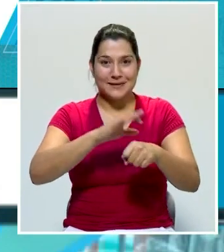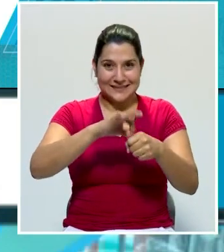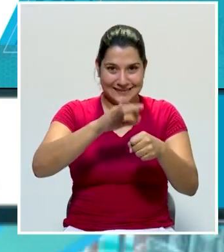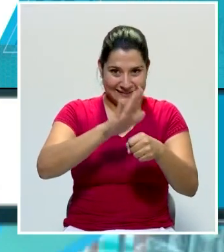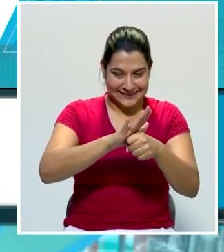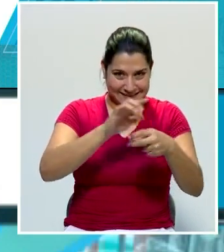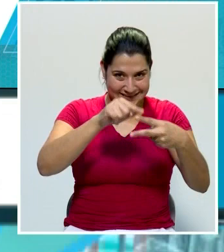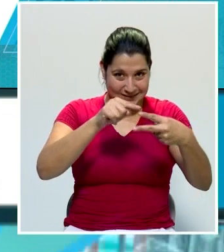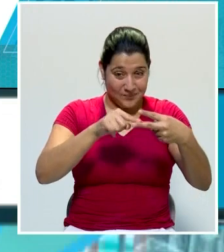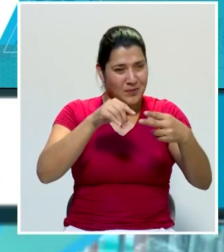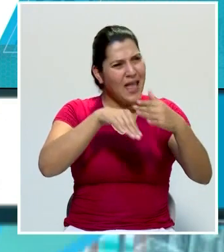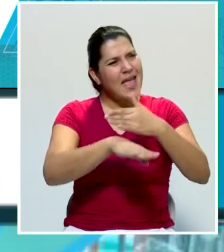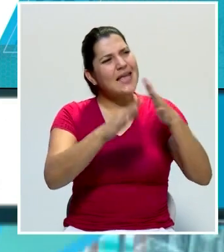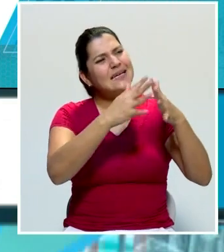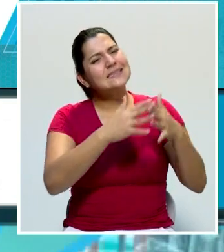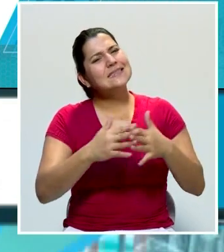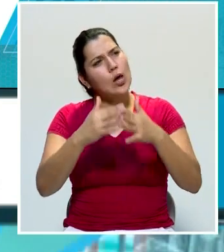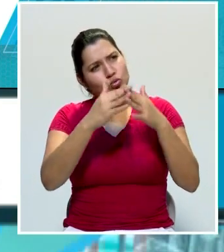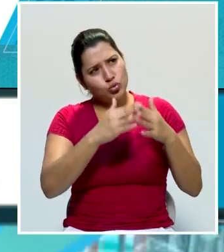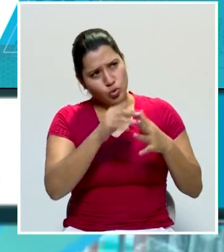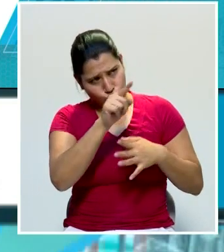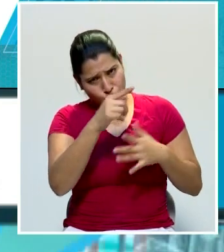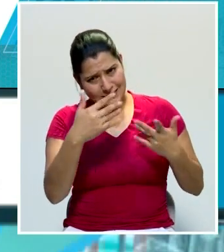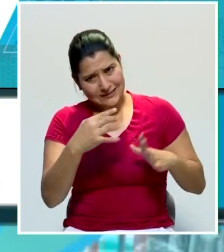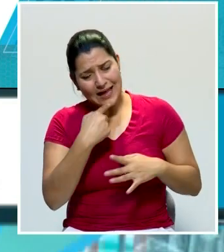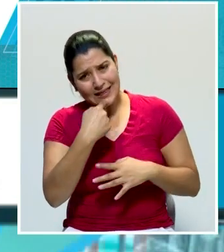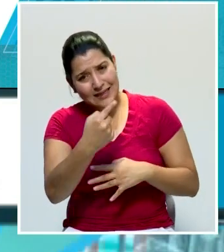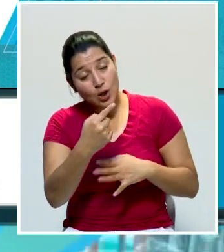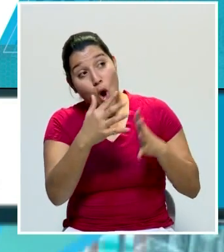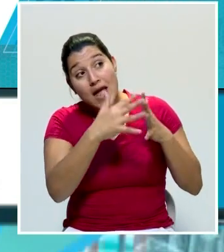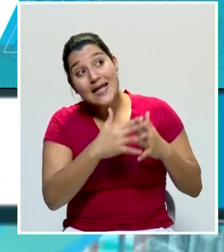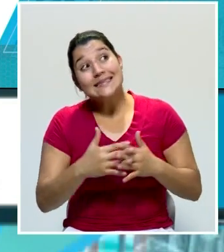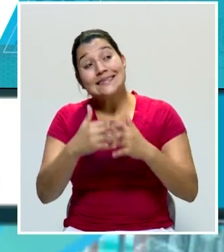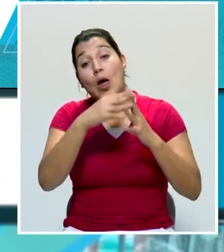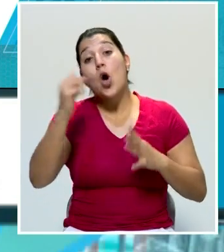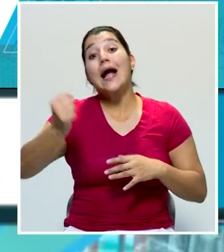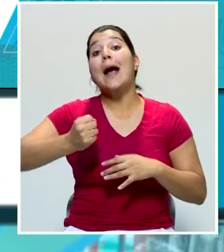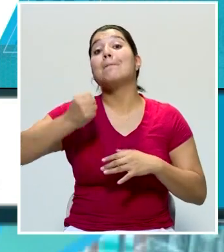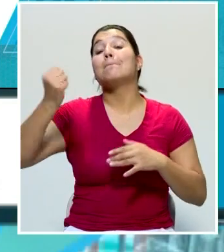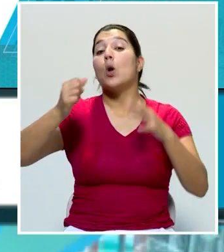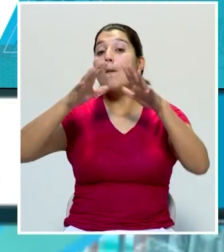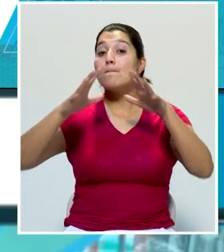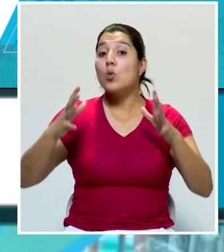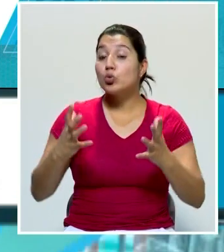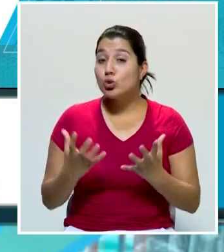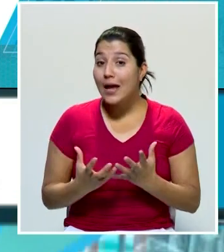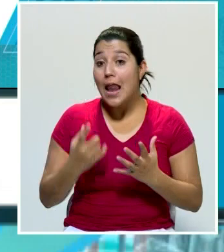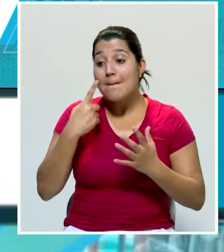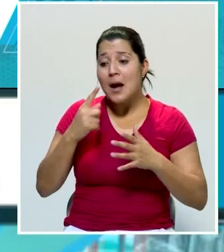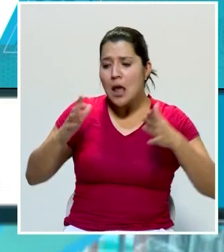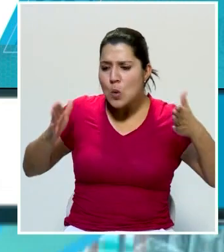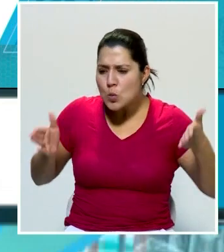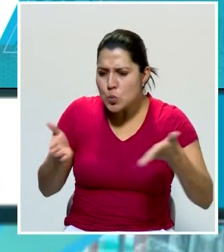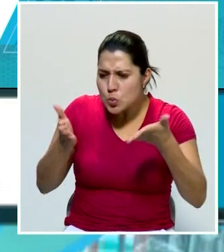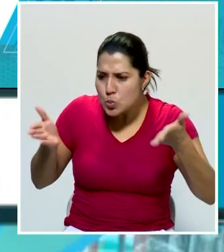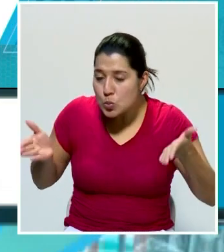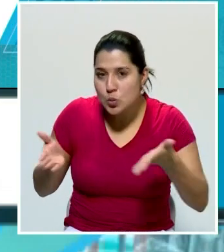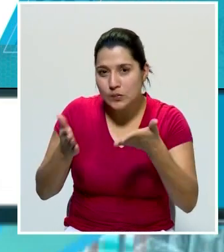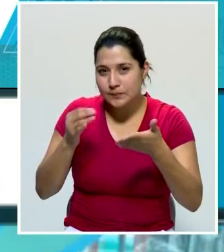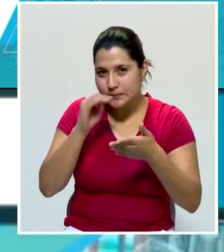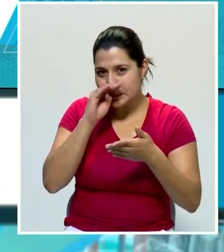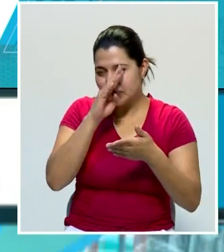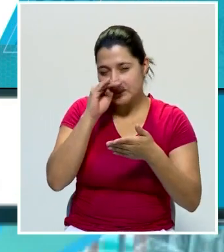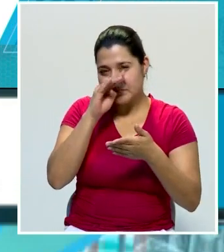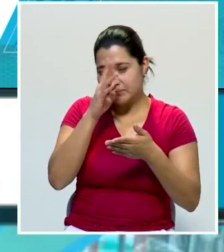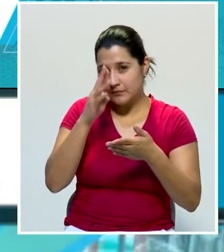cultivos. En Estados Unidos, usted lo menciona, Estados Unidos es el campeón mundial en impulsar la represión como lucha contra